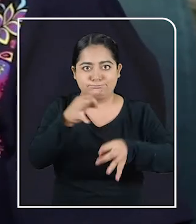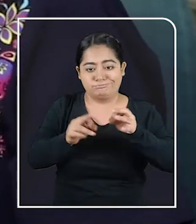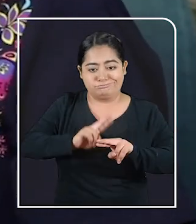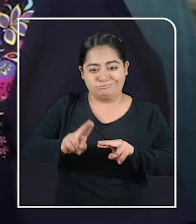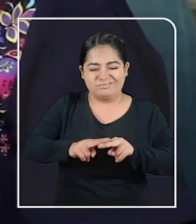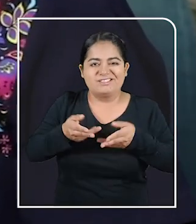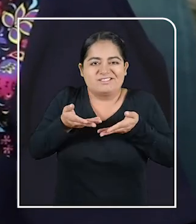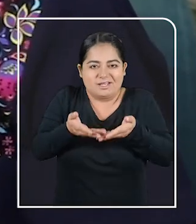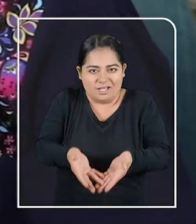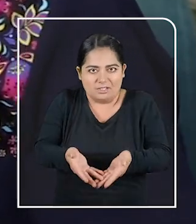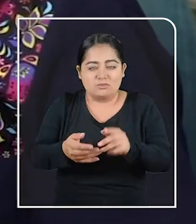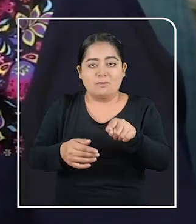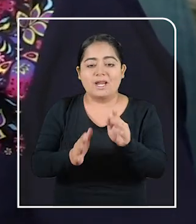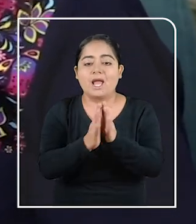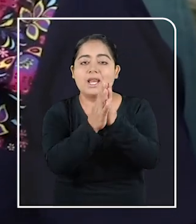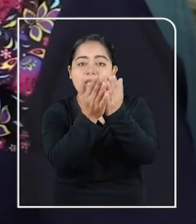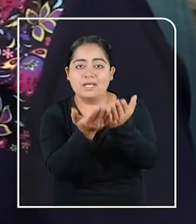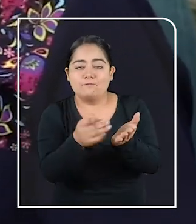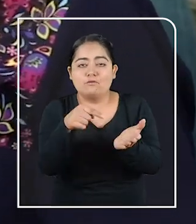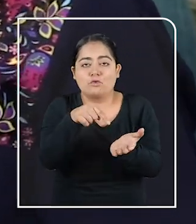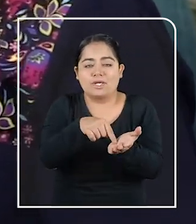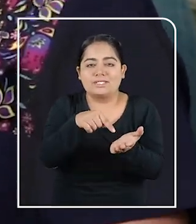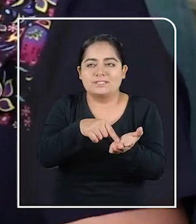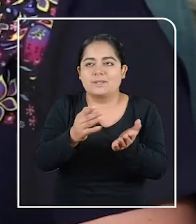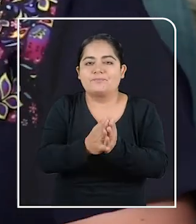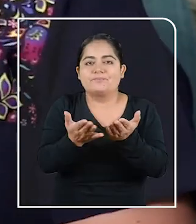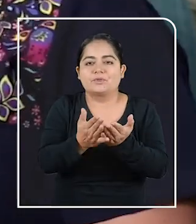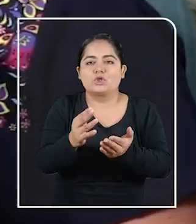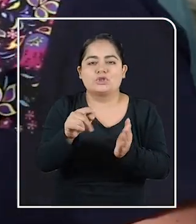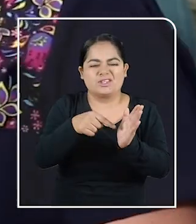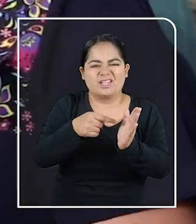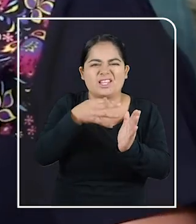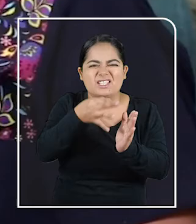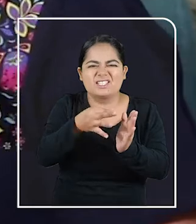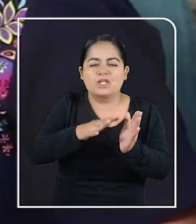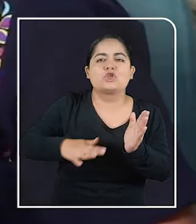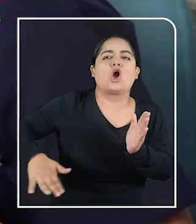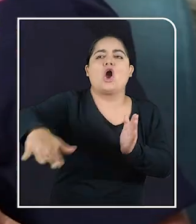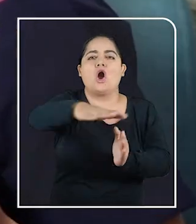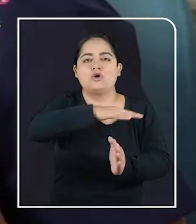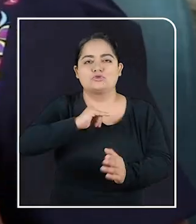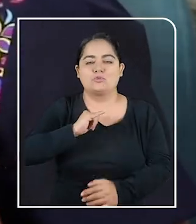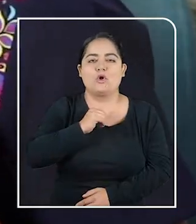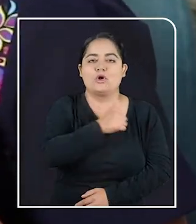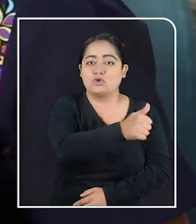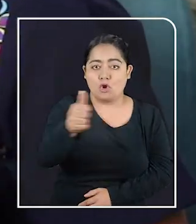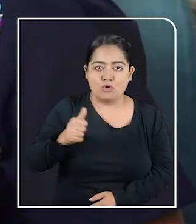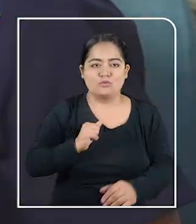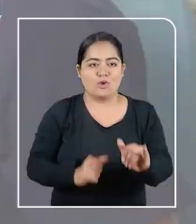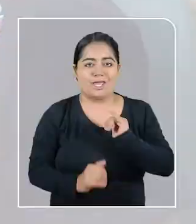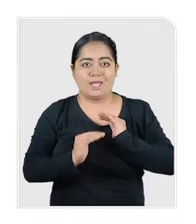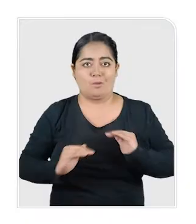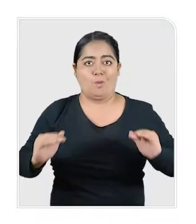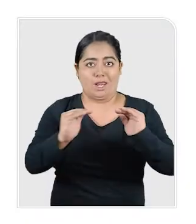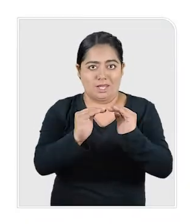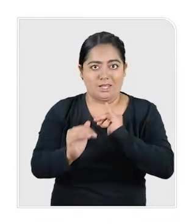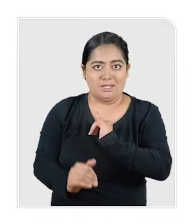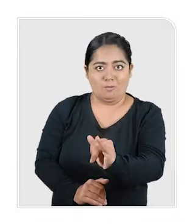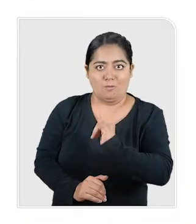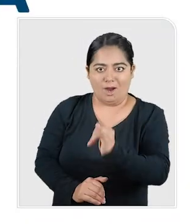crearon, aportamos para el libro Todos somos iguales, ¿cierto? Con 2 microcuentos